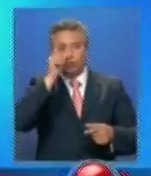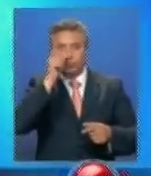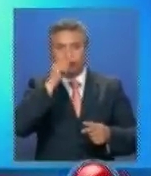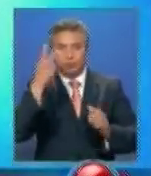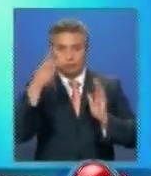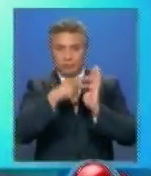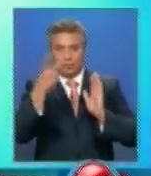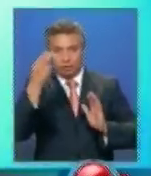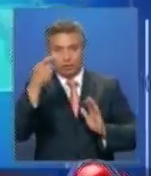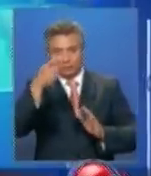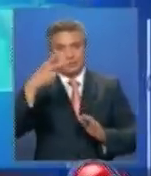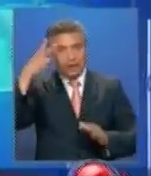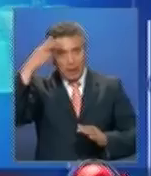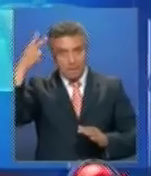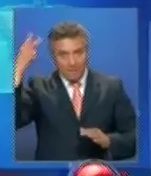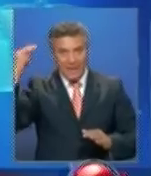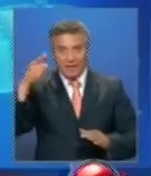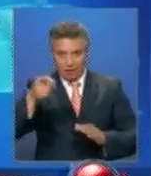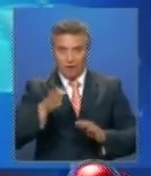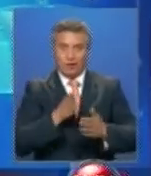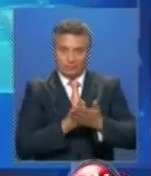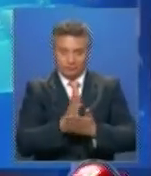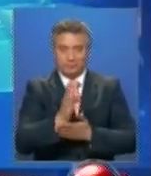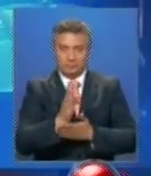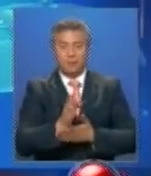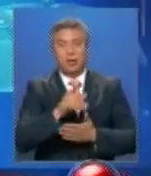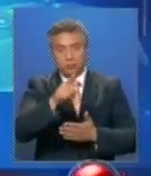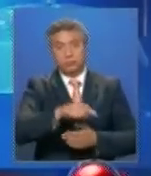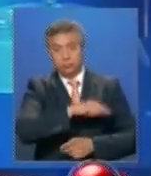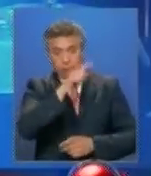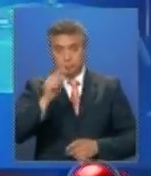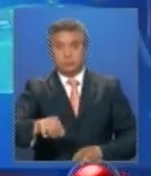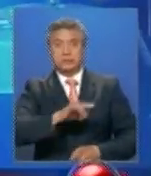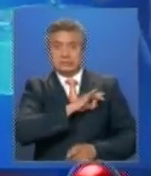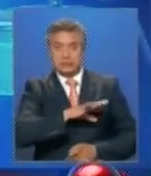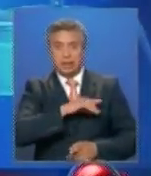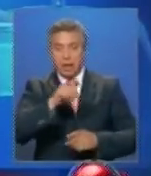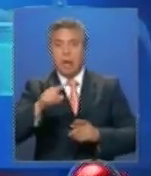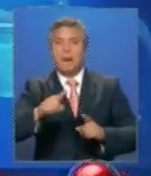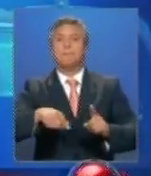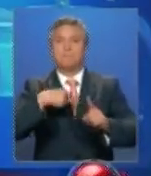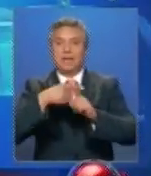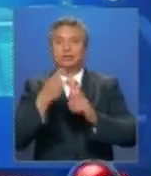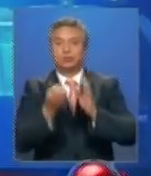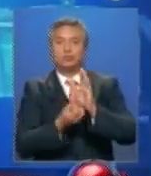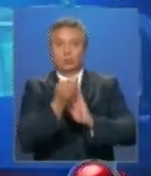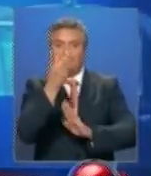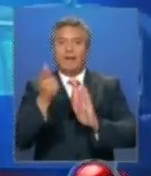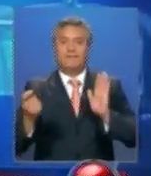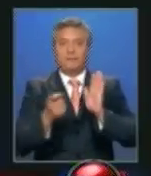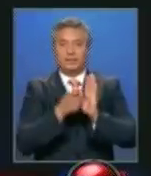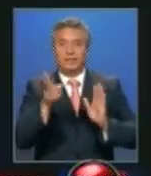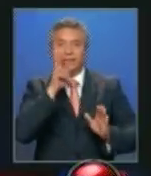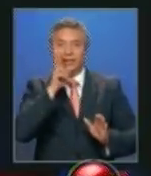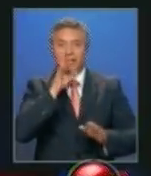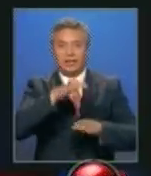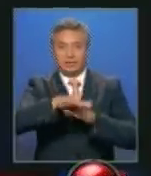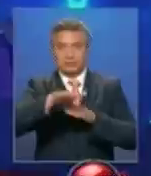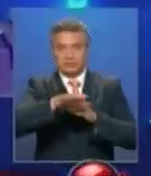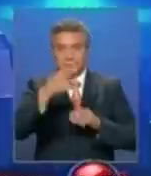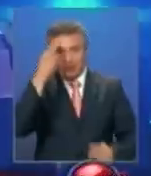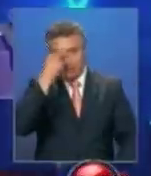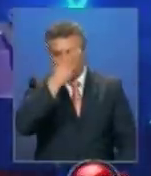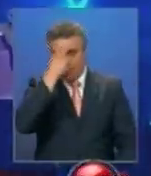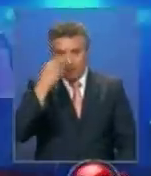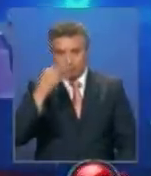en México a tablero vuelto. Para nuestro país acaba de sumar una nueva fecha para el viernes 15 de marzo, luego